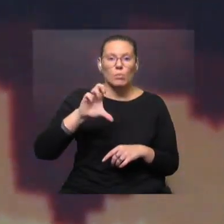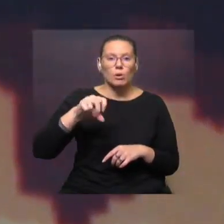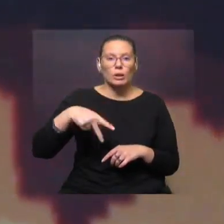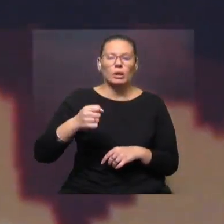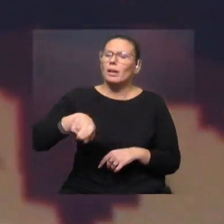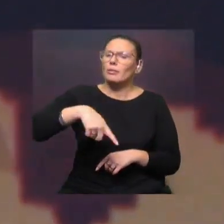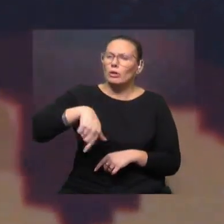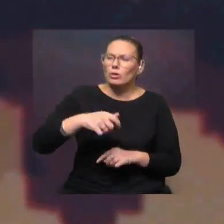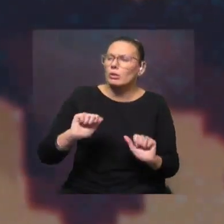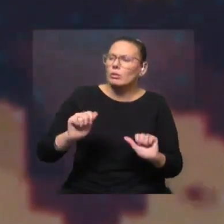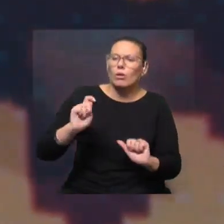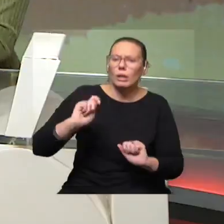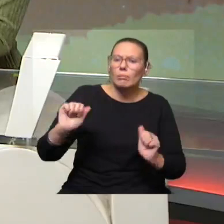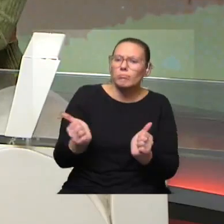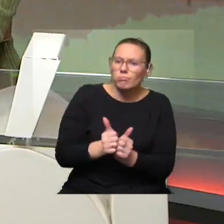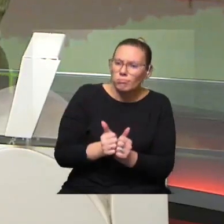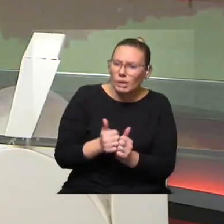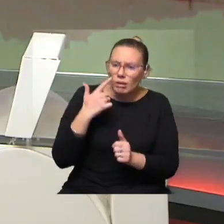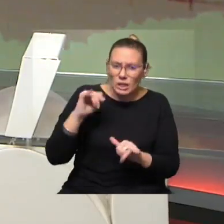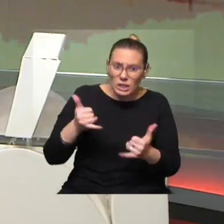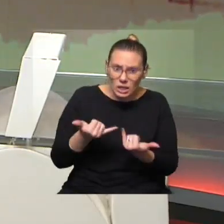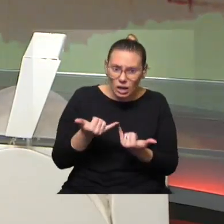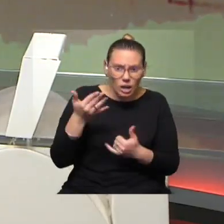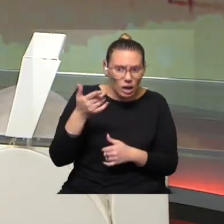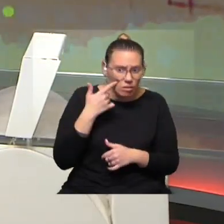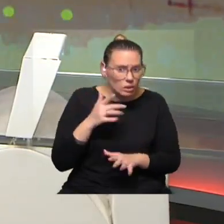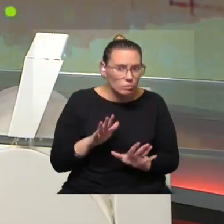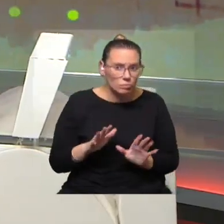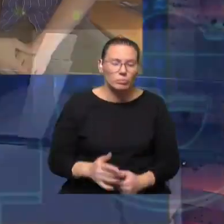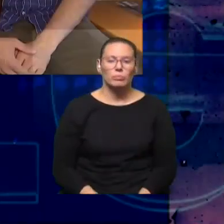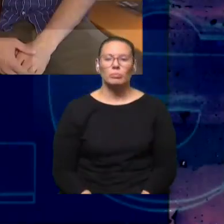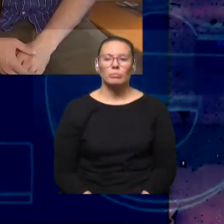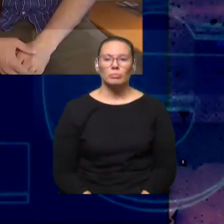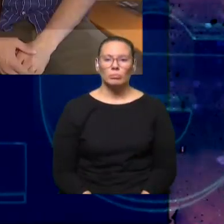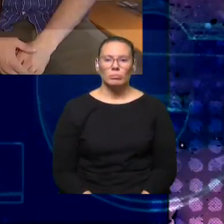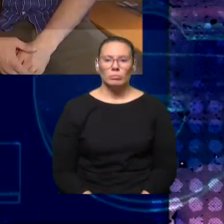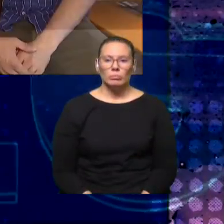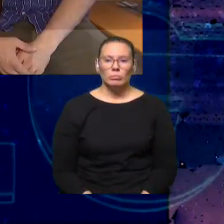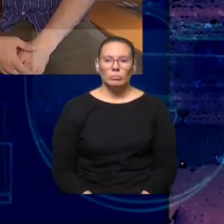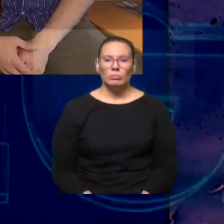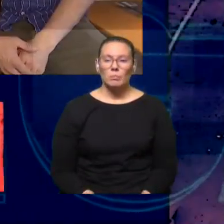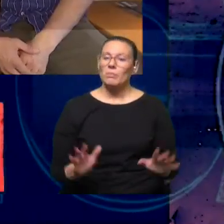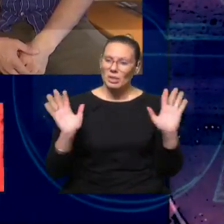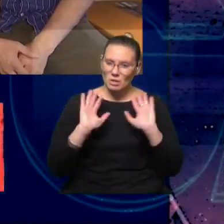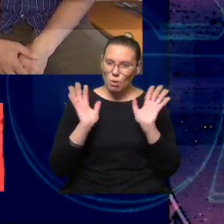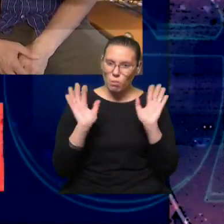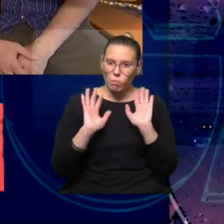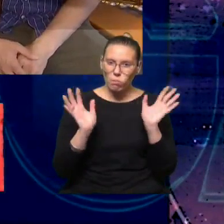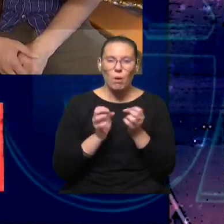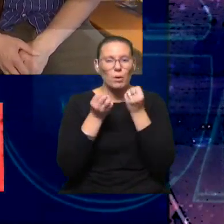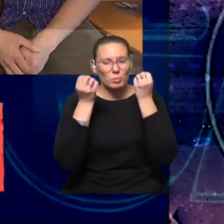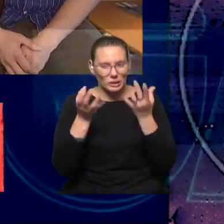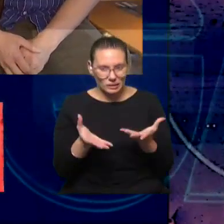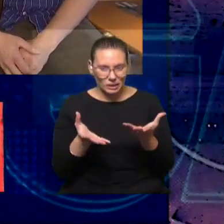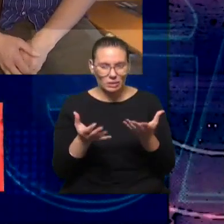estará Con quién estará puede ser que ya estemos ahí contigo amore Hola hola Cómo